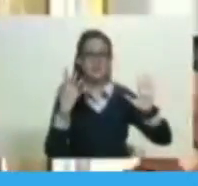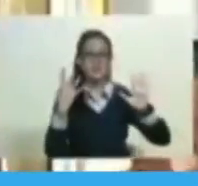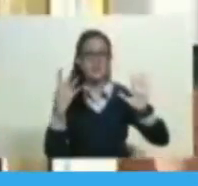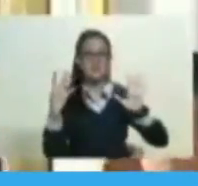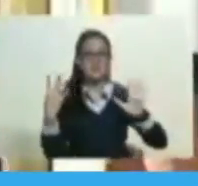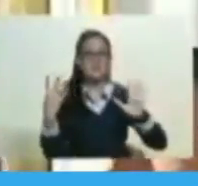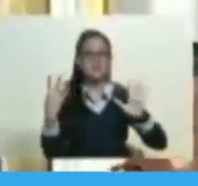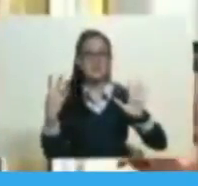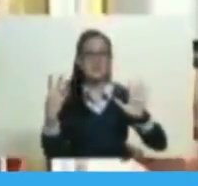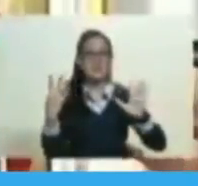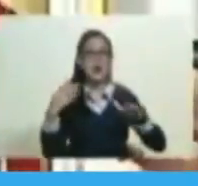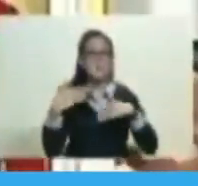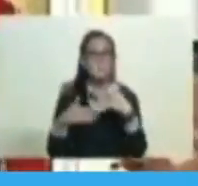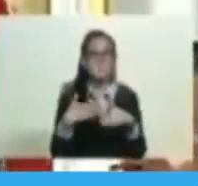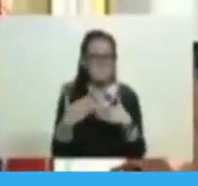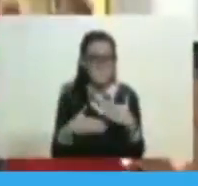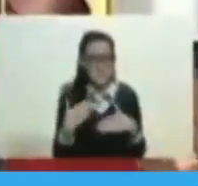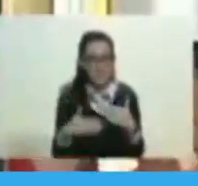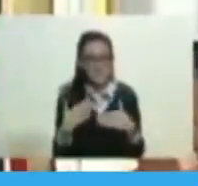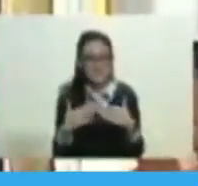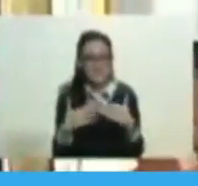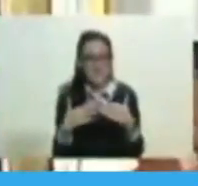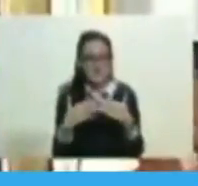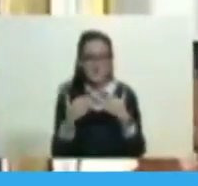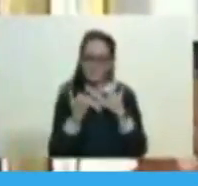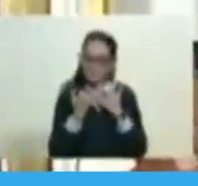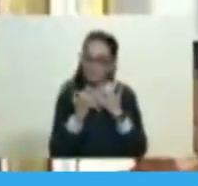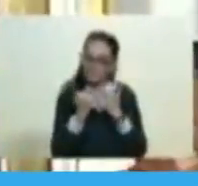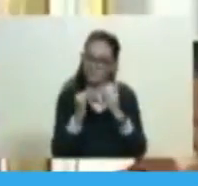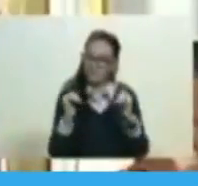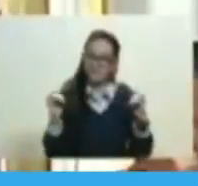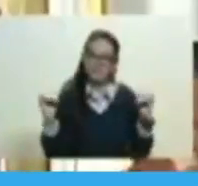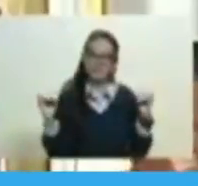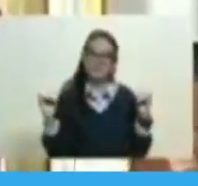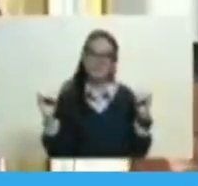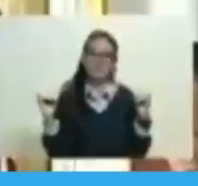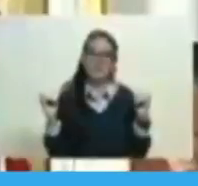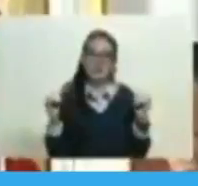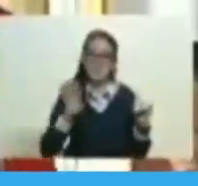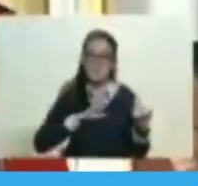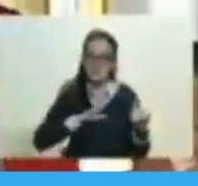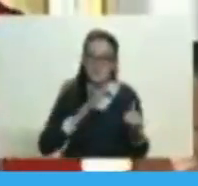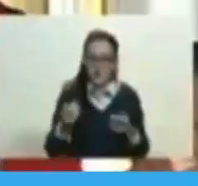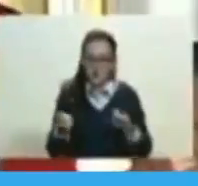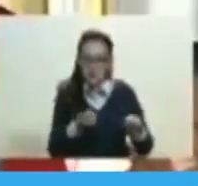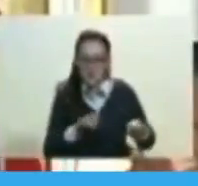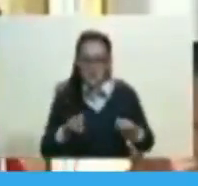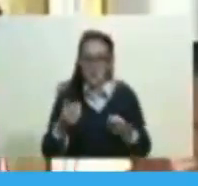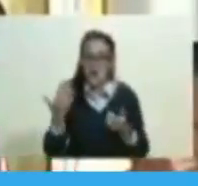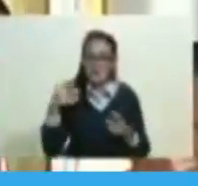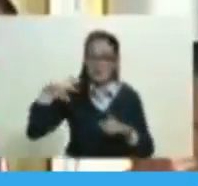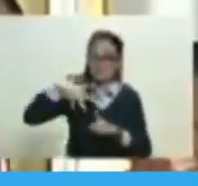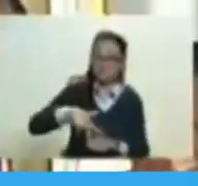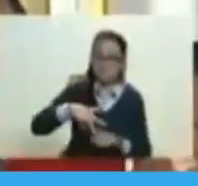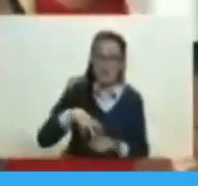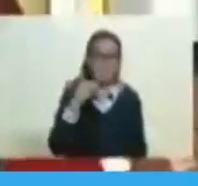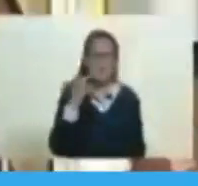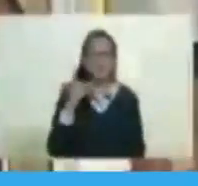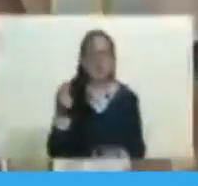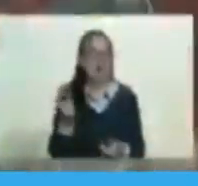diferentes países, bueno, ni hablar. Dieron la espalda a la solicitud del Papa de no instalar esta asamblea.